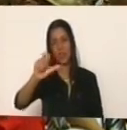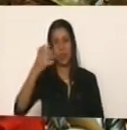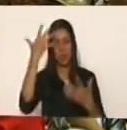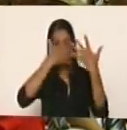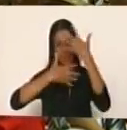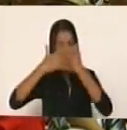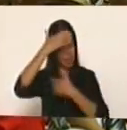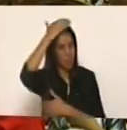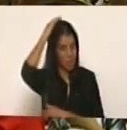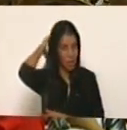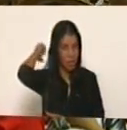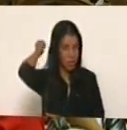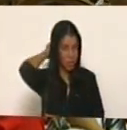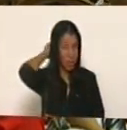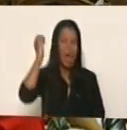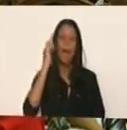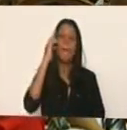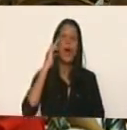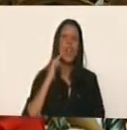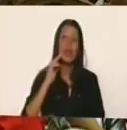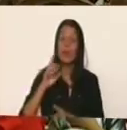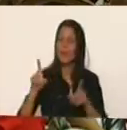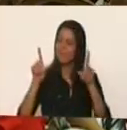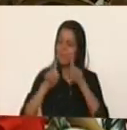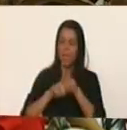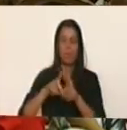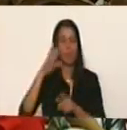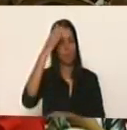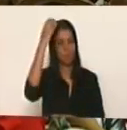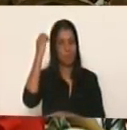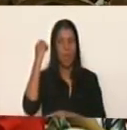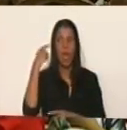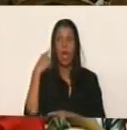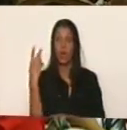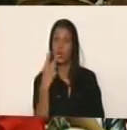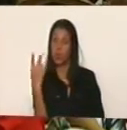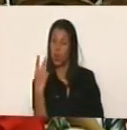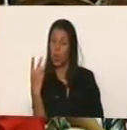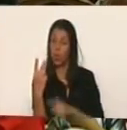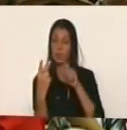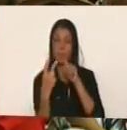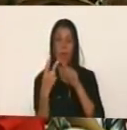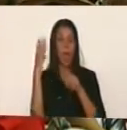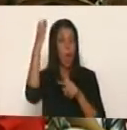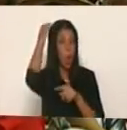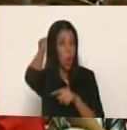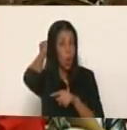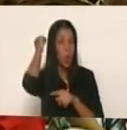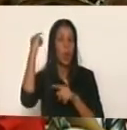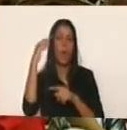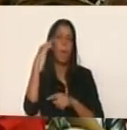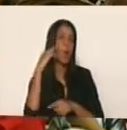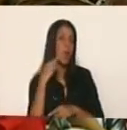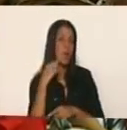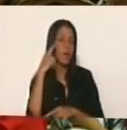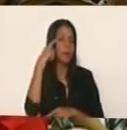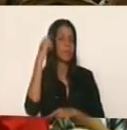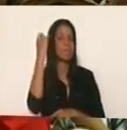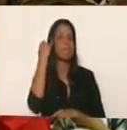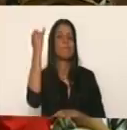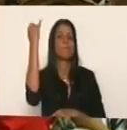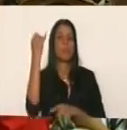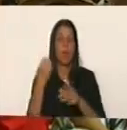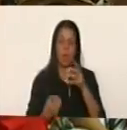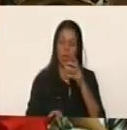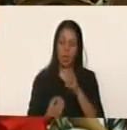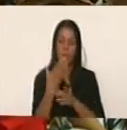supuesto Simón Bolívar. Ambos son los constituyentes de todo el continente y